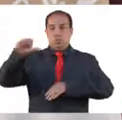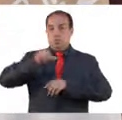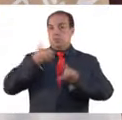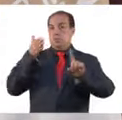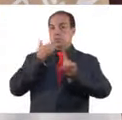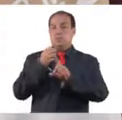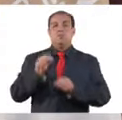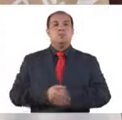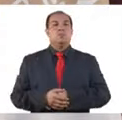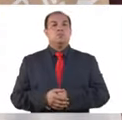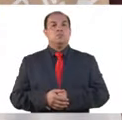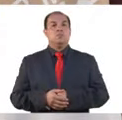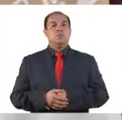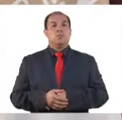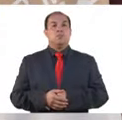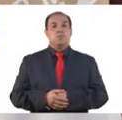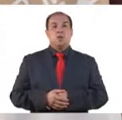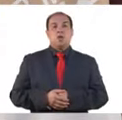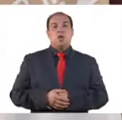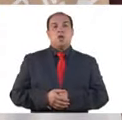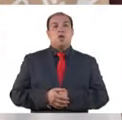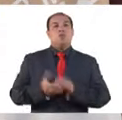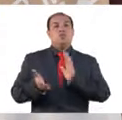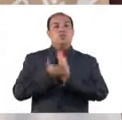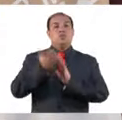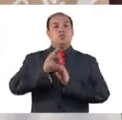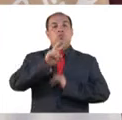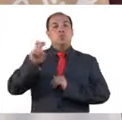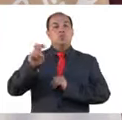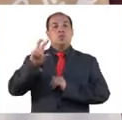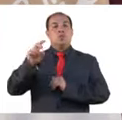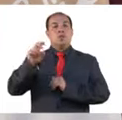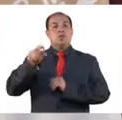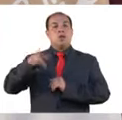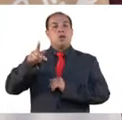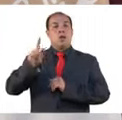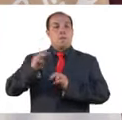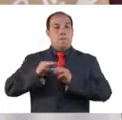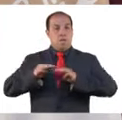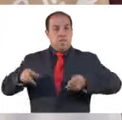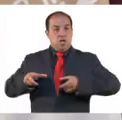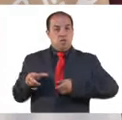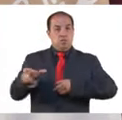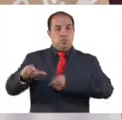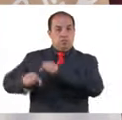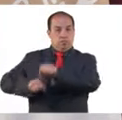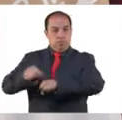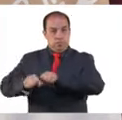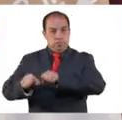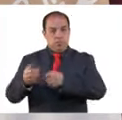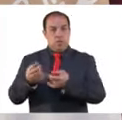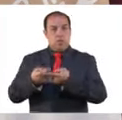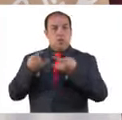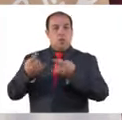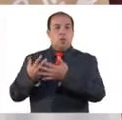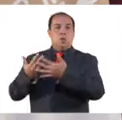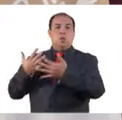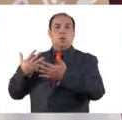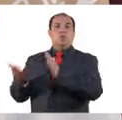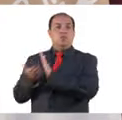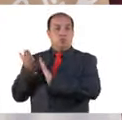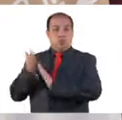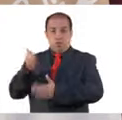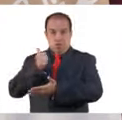son 230 kilómetros de ciclovías, más de lo que históricamente se había construido en la